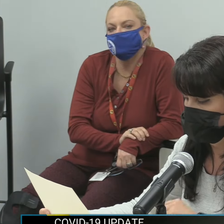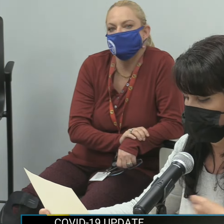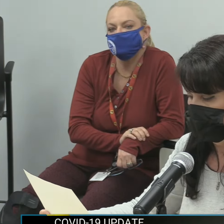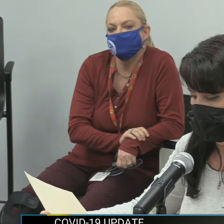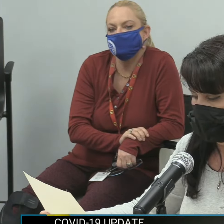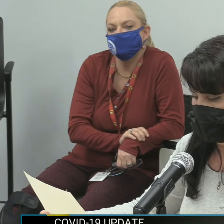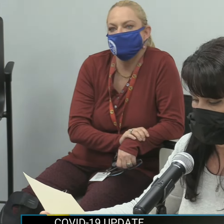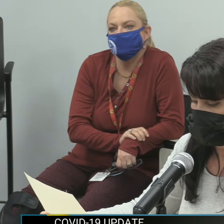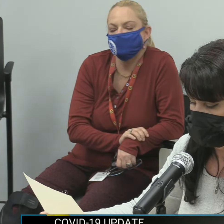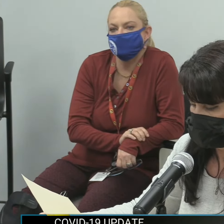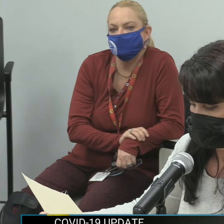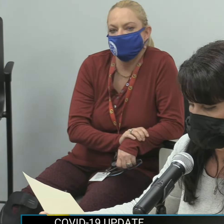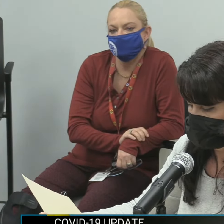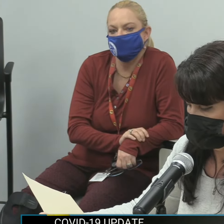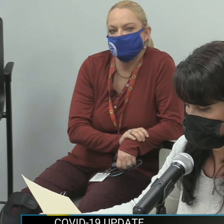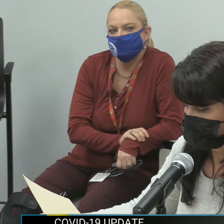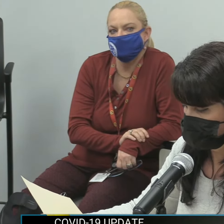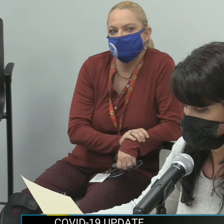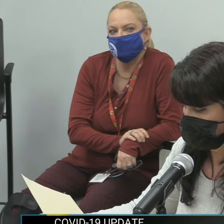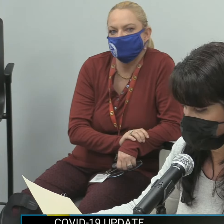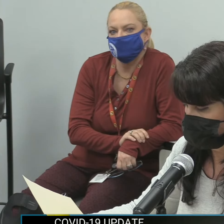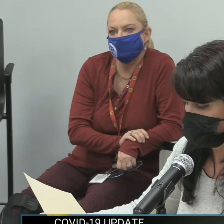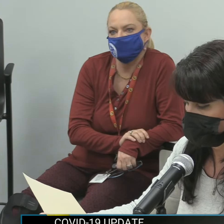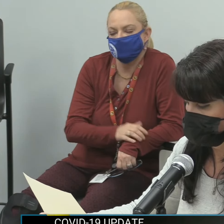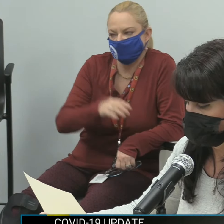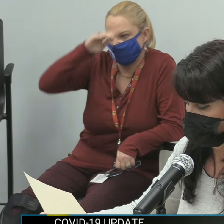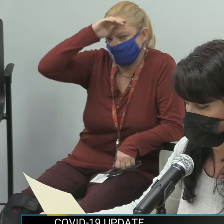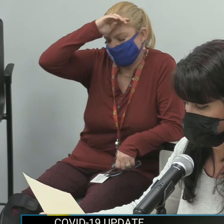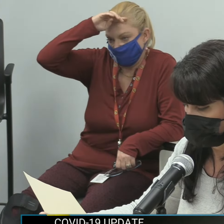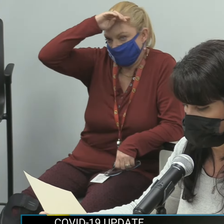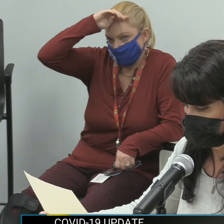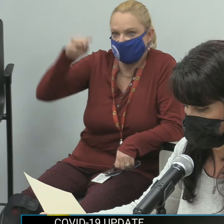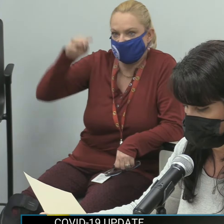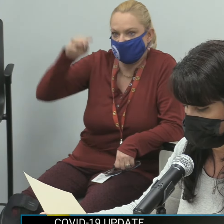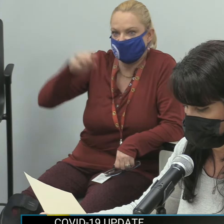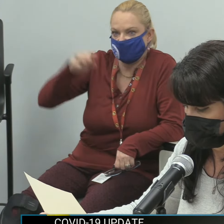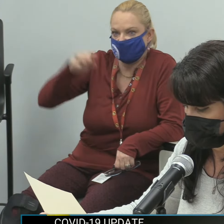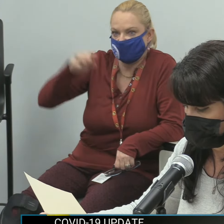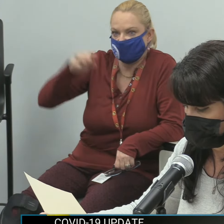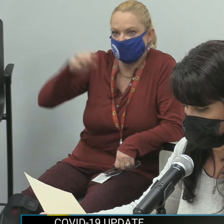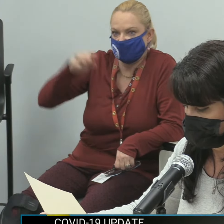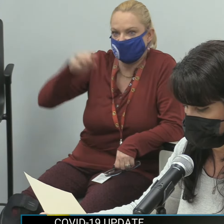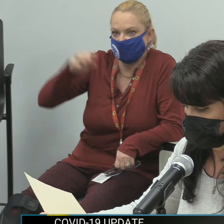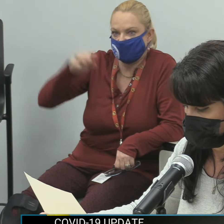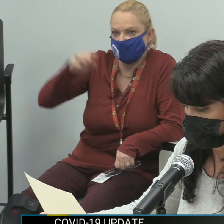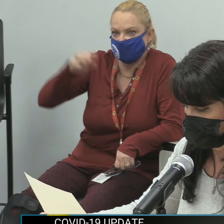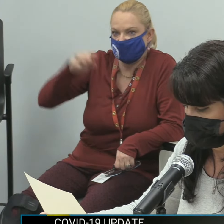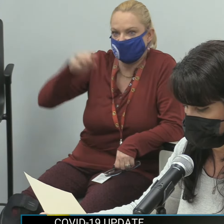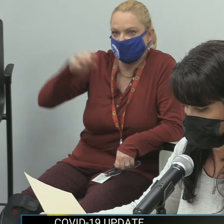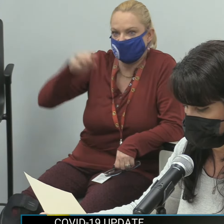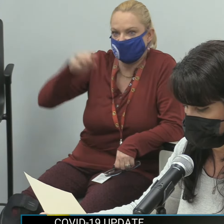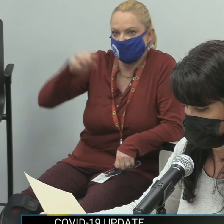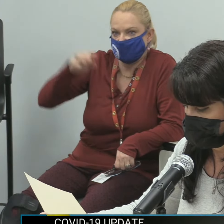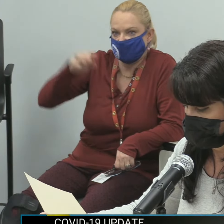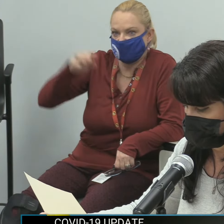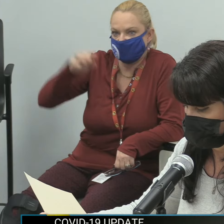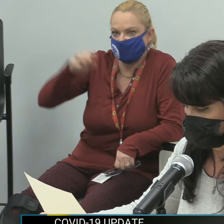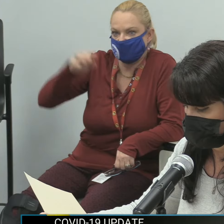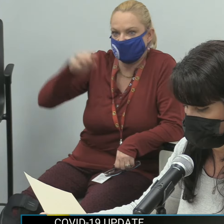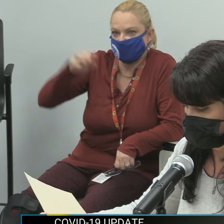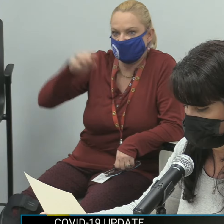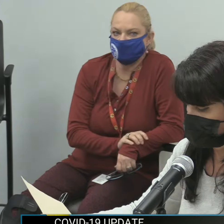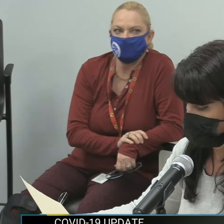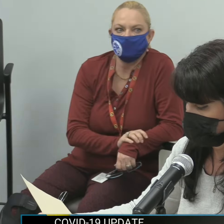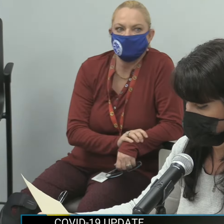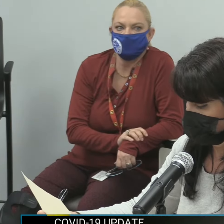constante. Asimismo, las clínicas para realizar la prueba de detección del COVID estarán abiertas, excepto el día viernes. El día viernes va a